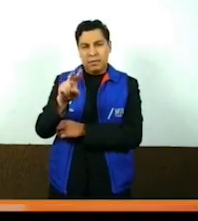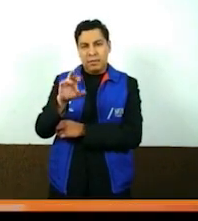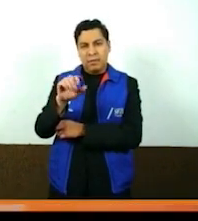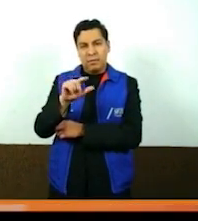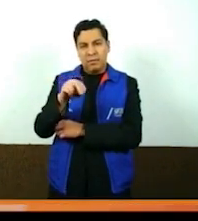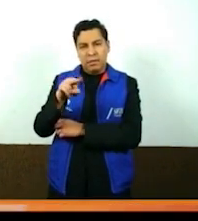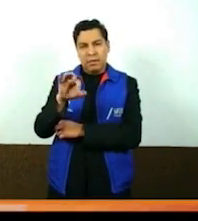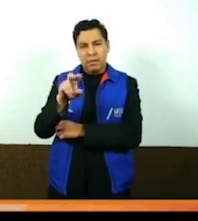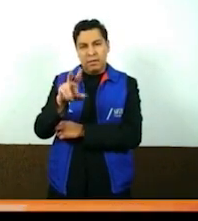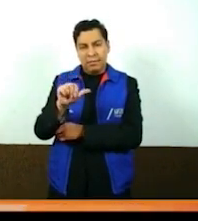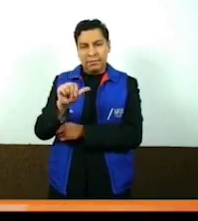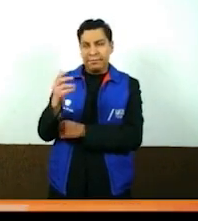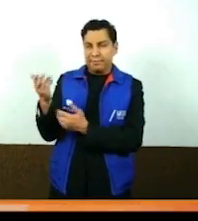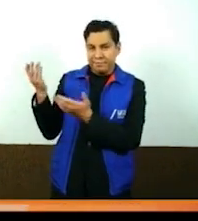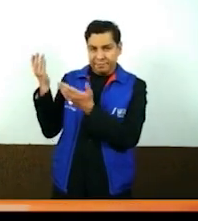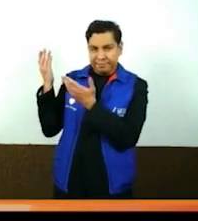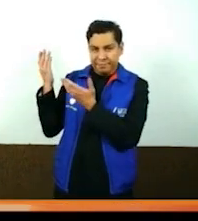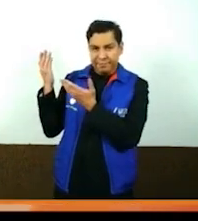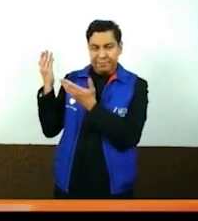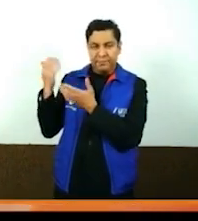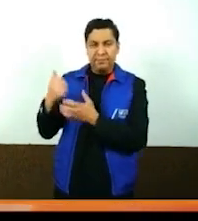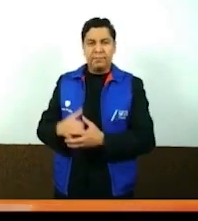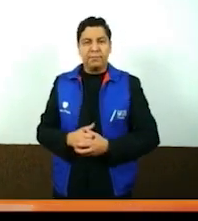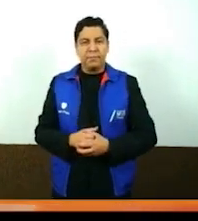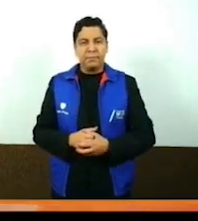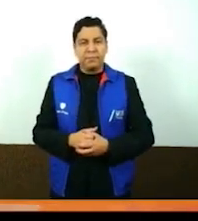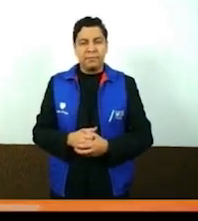Patricia Villanueva Valdés.